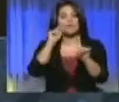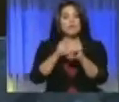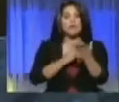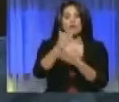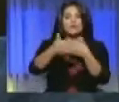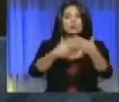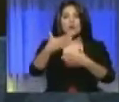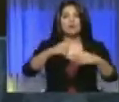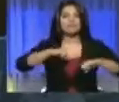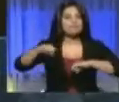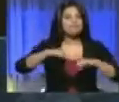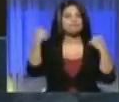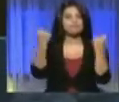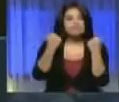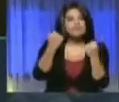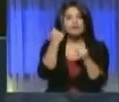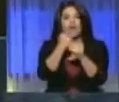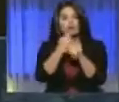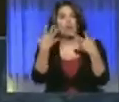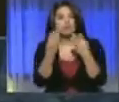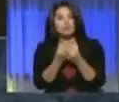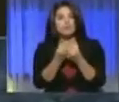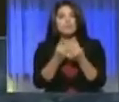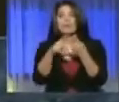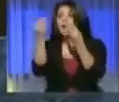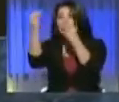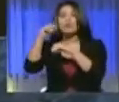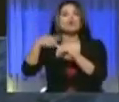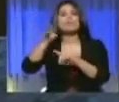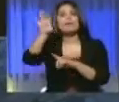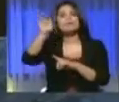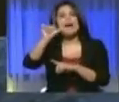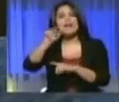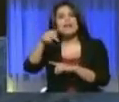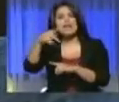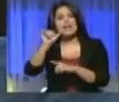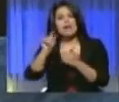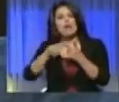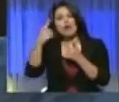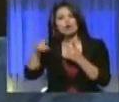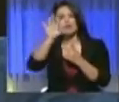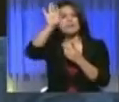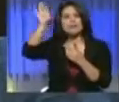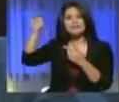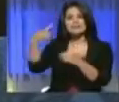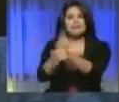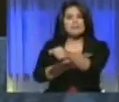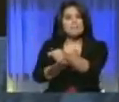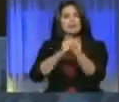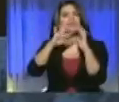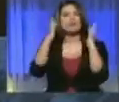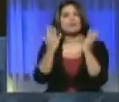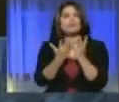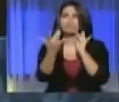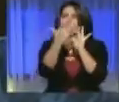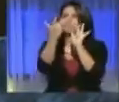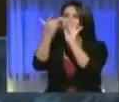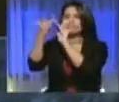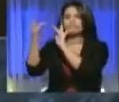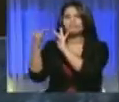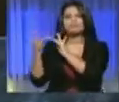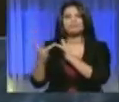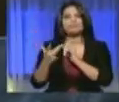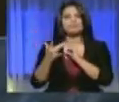las gestiones conjuntamente con Argelia, bueno, y con todos nuestros amigos y hermanos del mundo para seguir